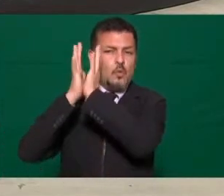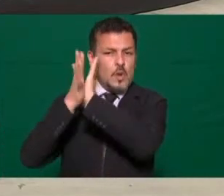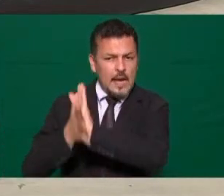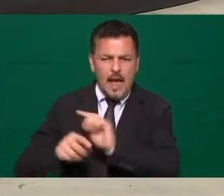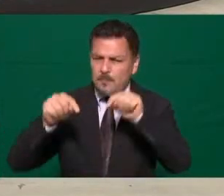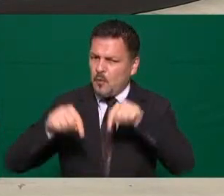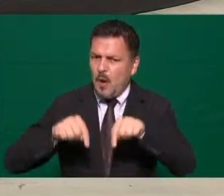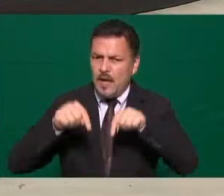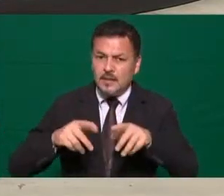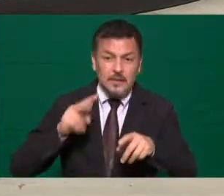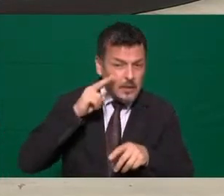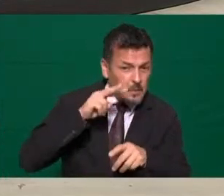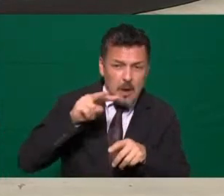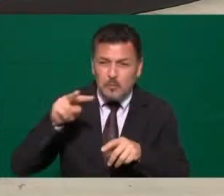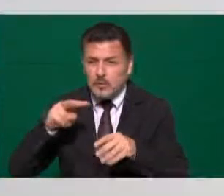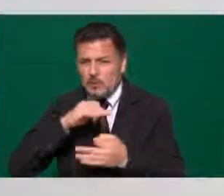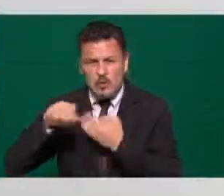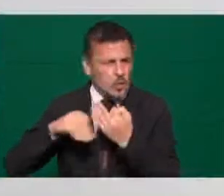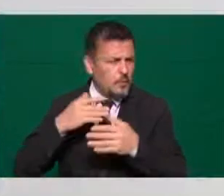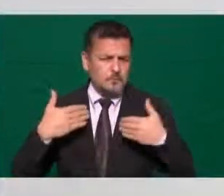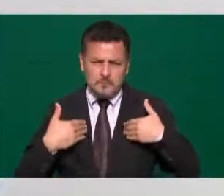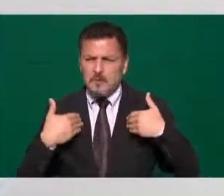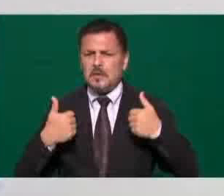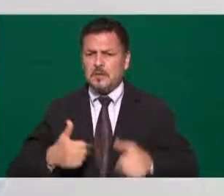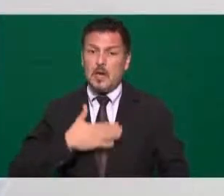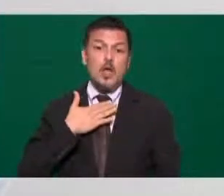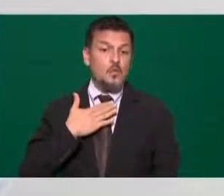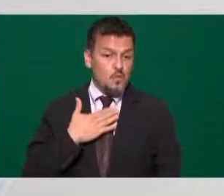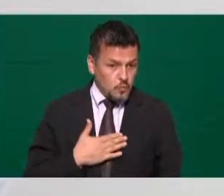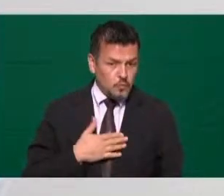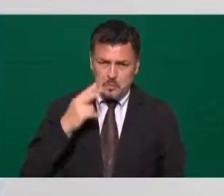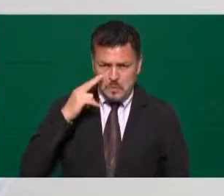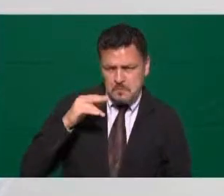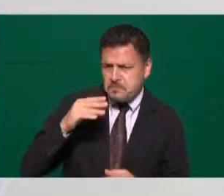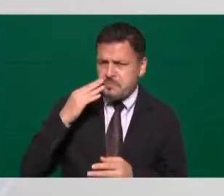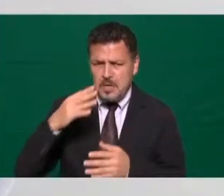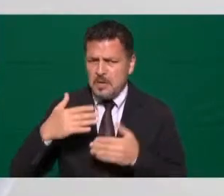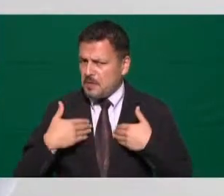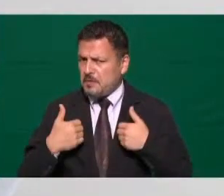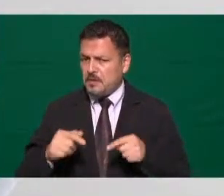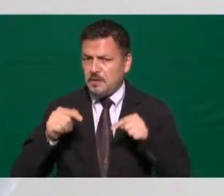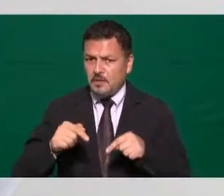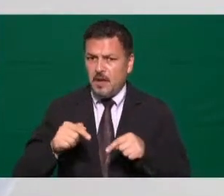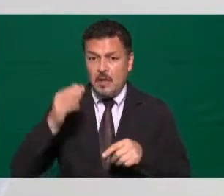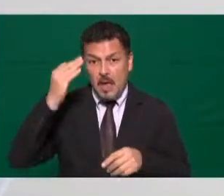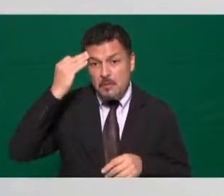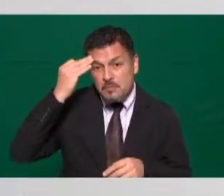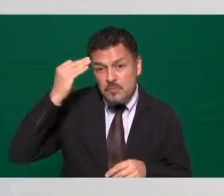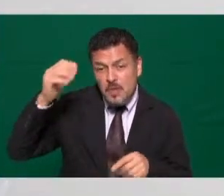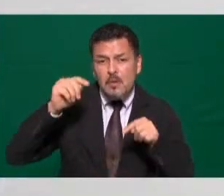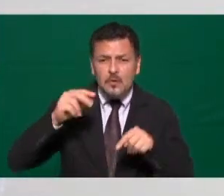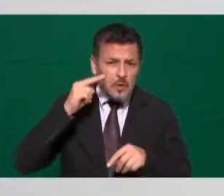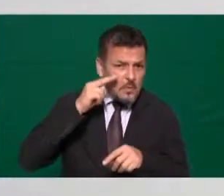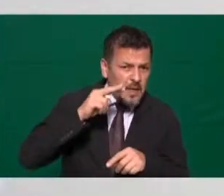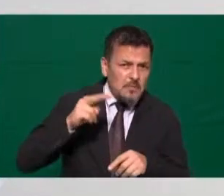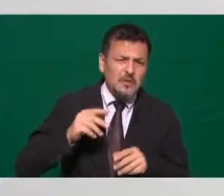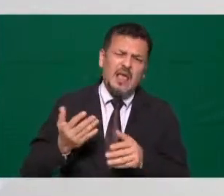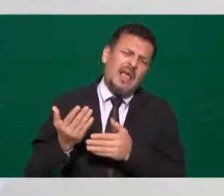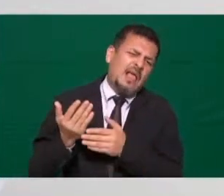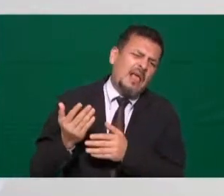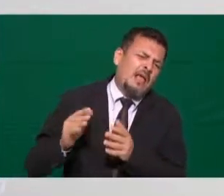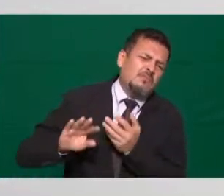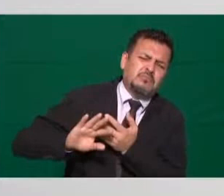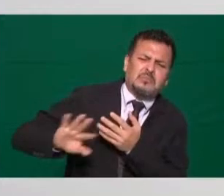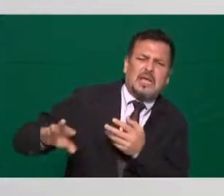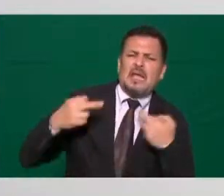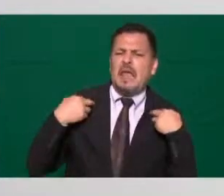nuestra sociedad que debemos entender en su justa dimensión. Hasta hace muy poco se llegó a despreciar la labor de